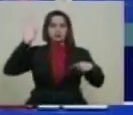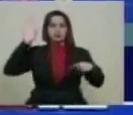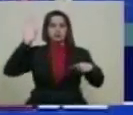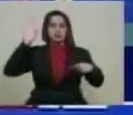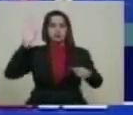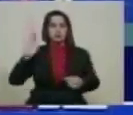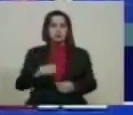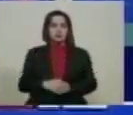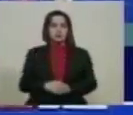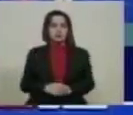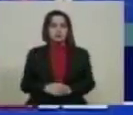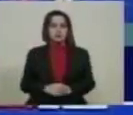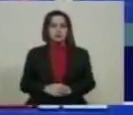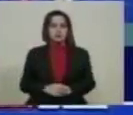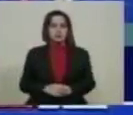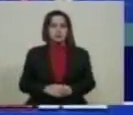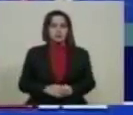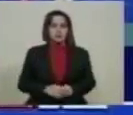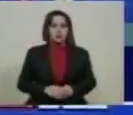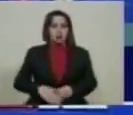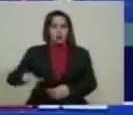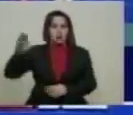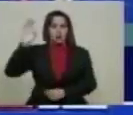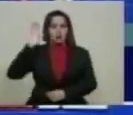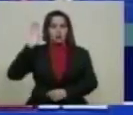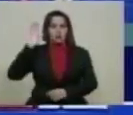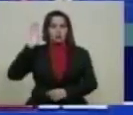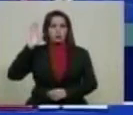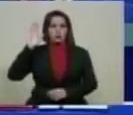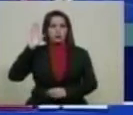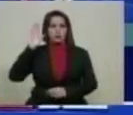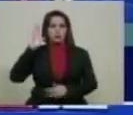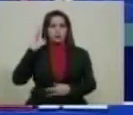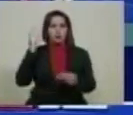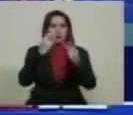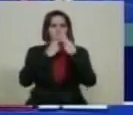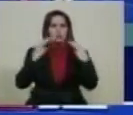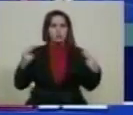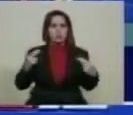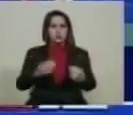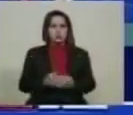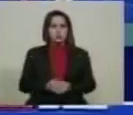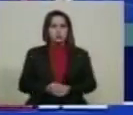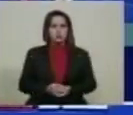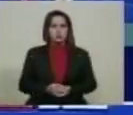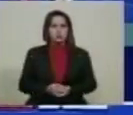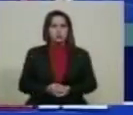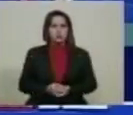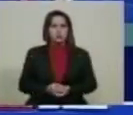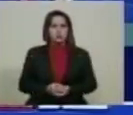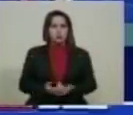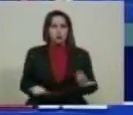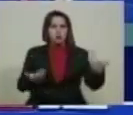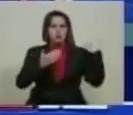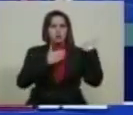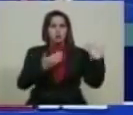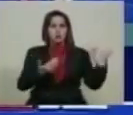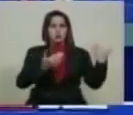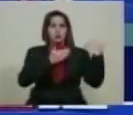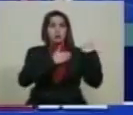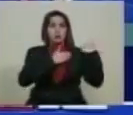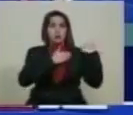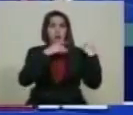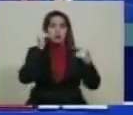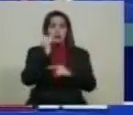y procedamos a un juramento de compromiso con las tareas que nos deben